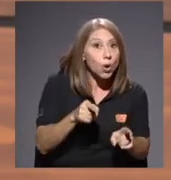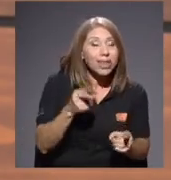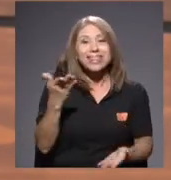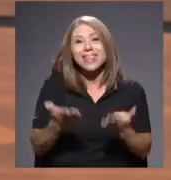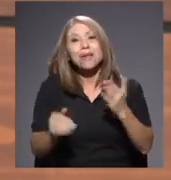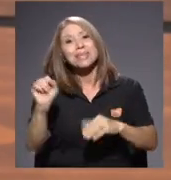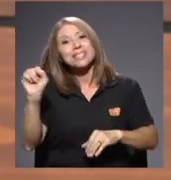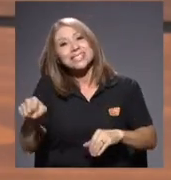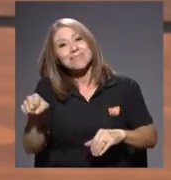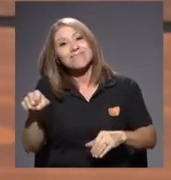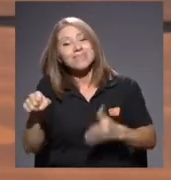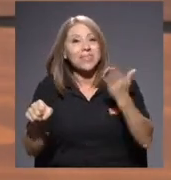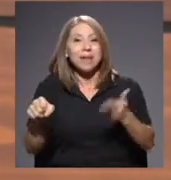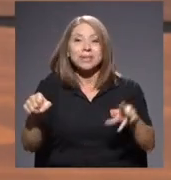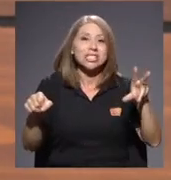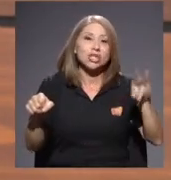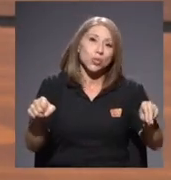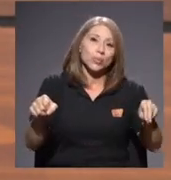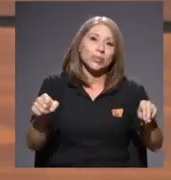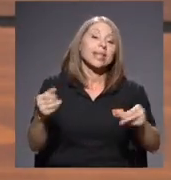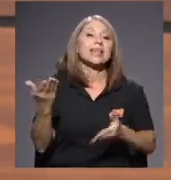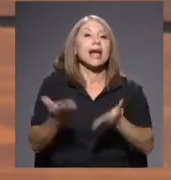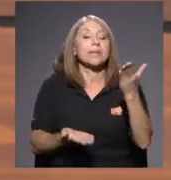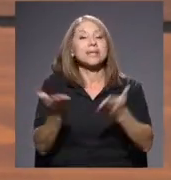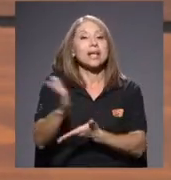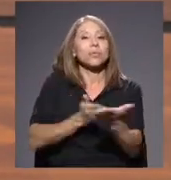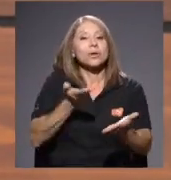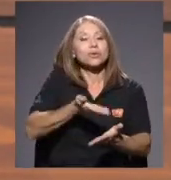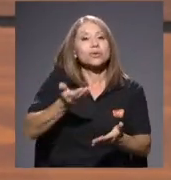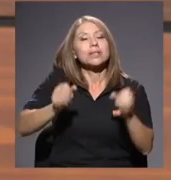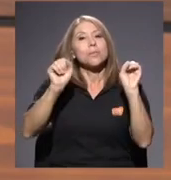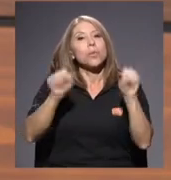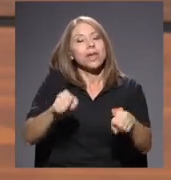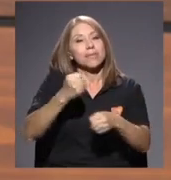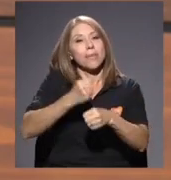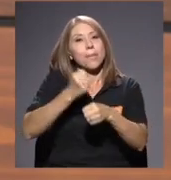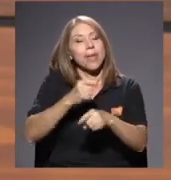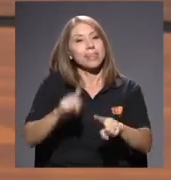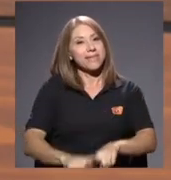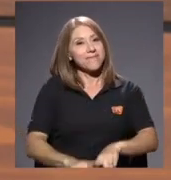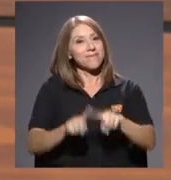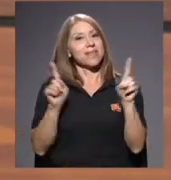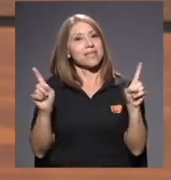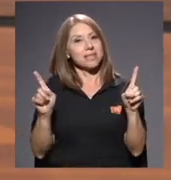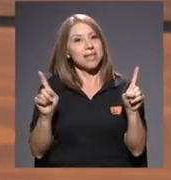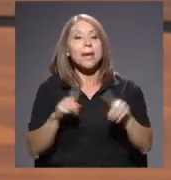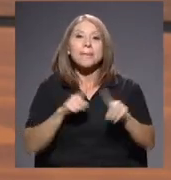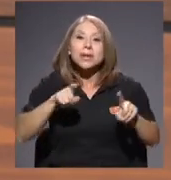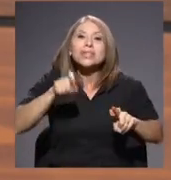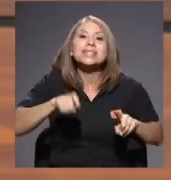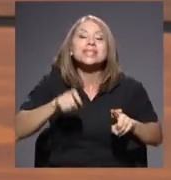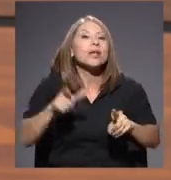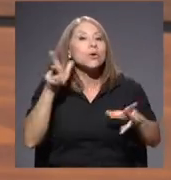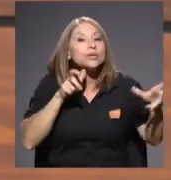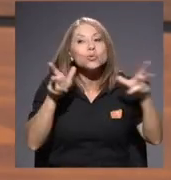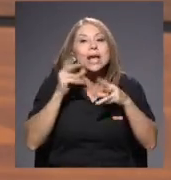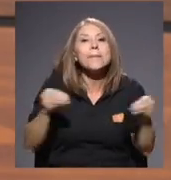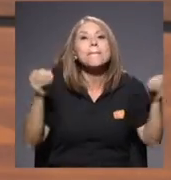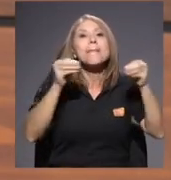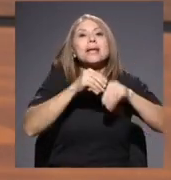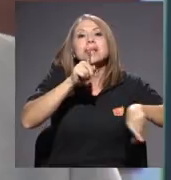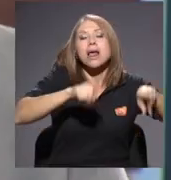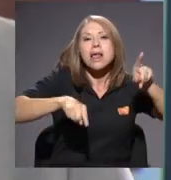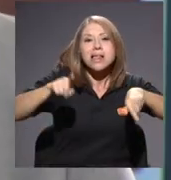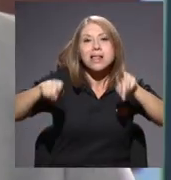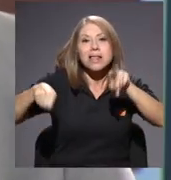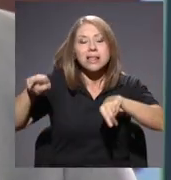que podrían haberse trabajado diferente, ¿verdad? Pero necesario escuchar más voces y más diversidad de voces en eso. Nosotros que